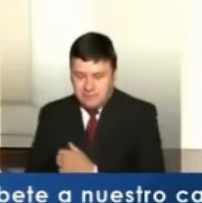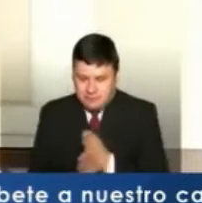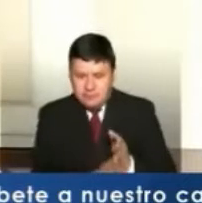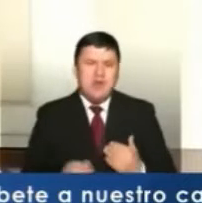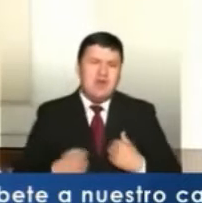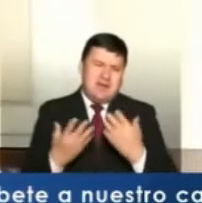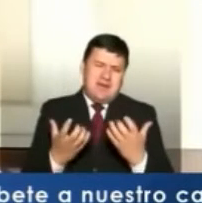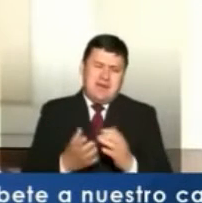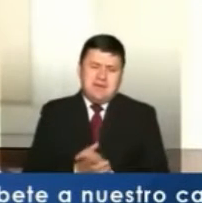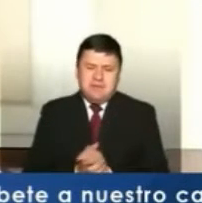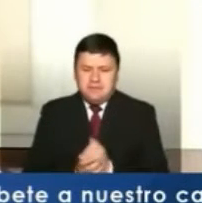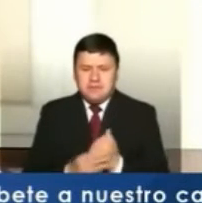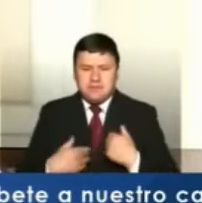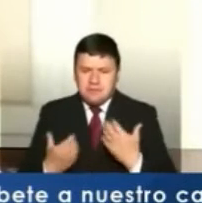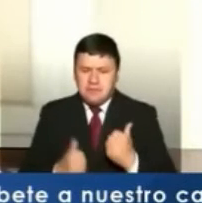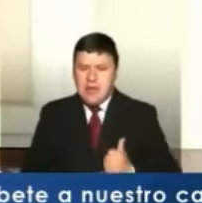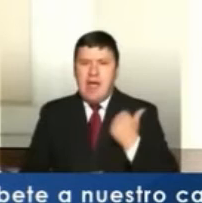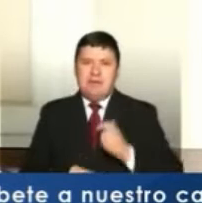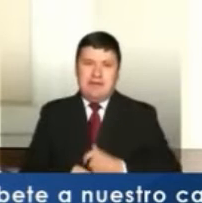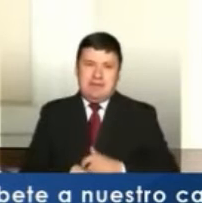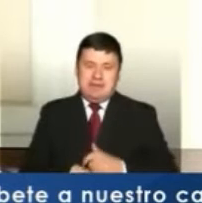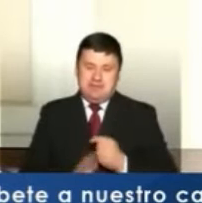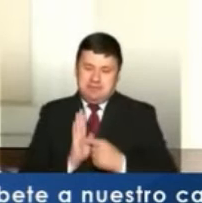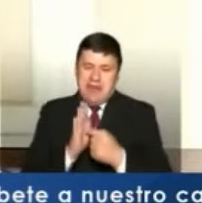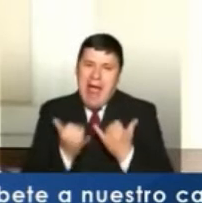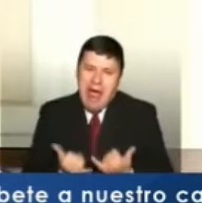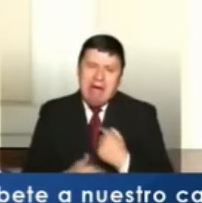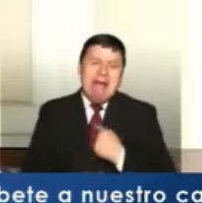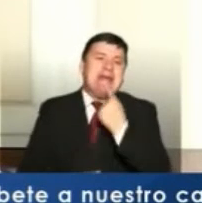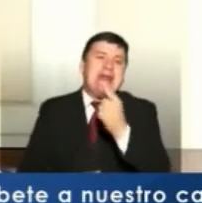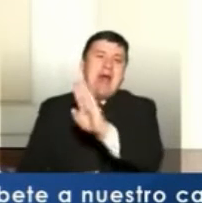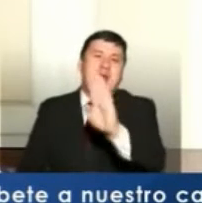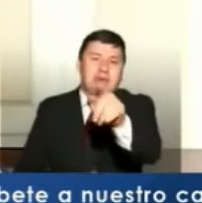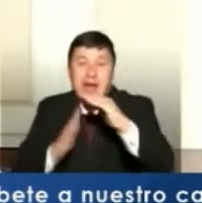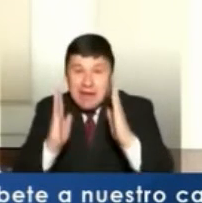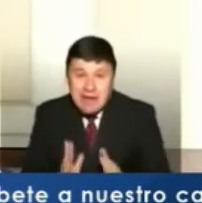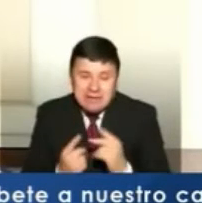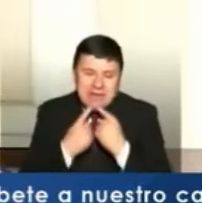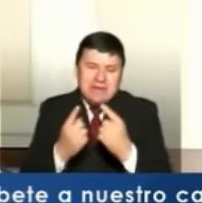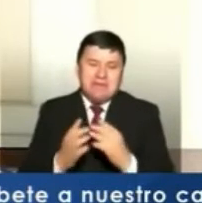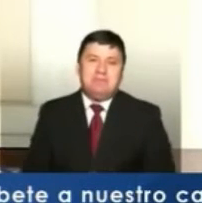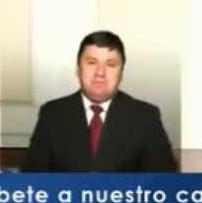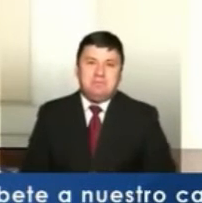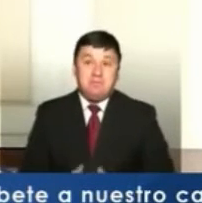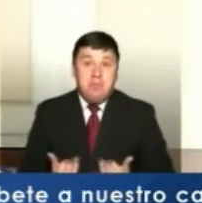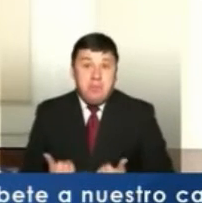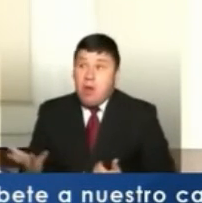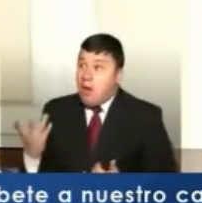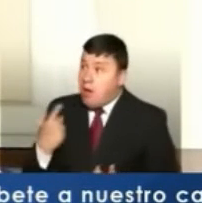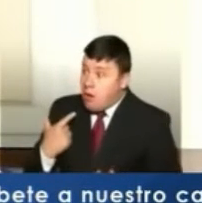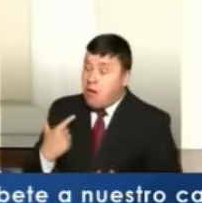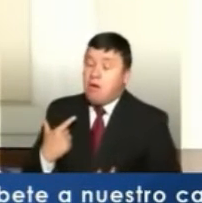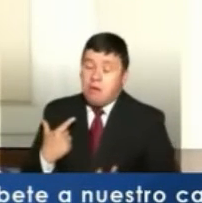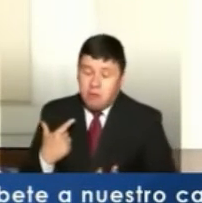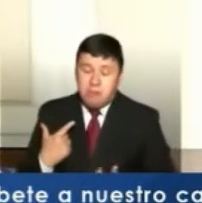Yo también quiero aprovechar este momento para decirles a ustedes en sus casas, me acaban de informar